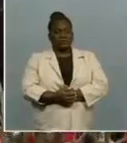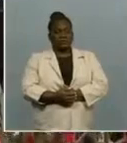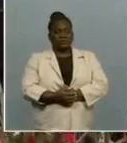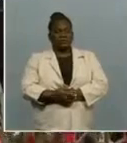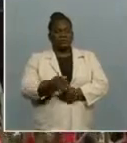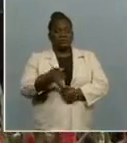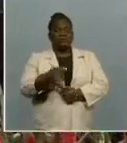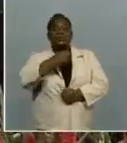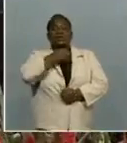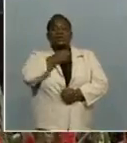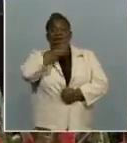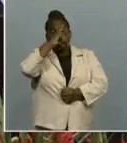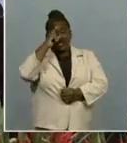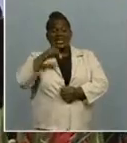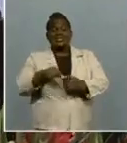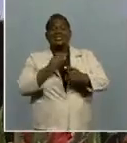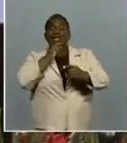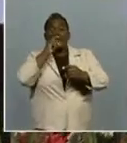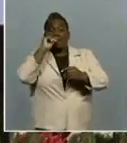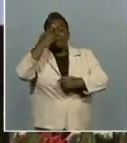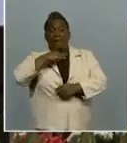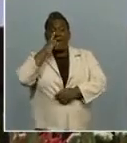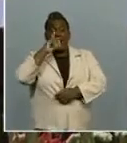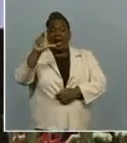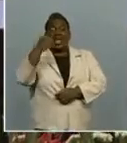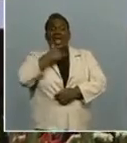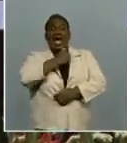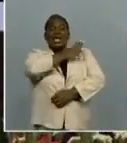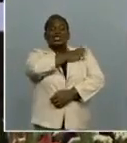esperan el vaso abundante